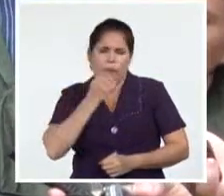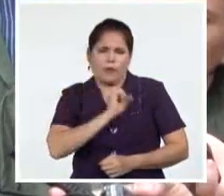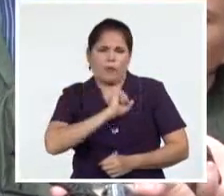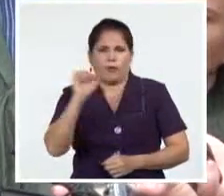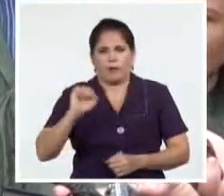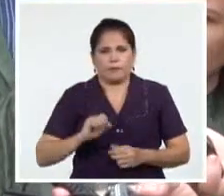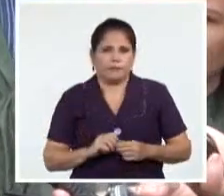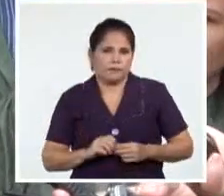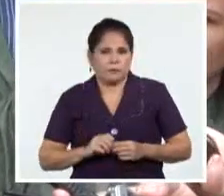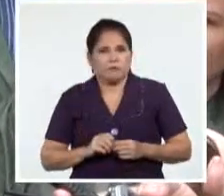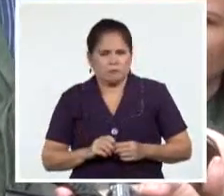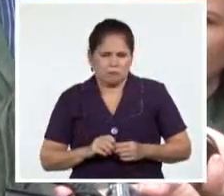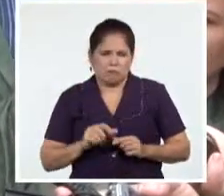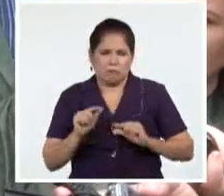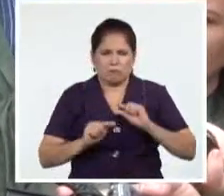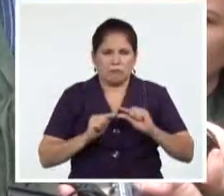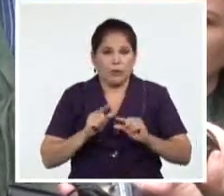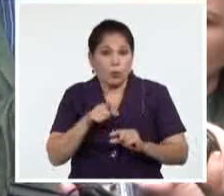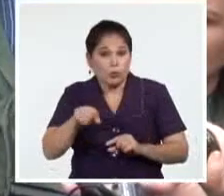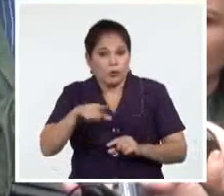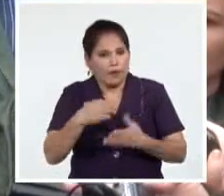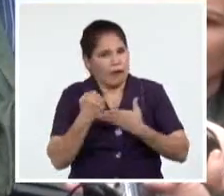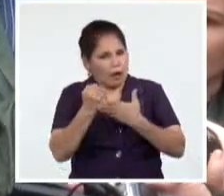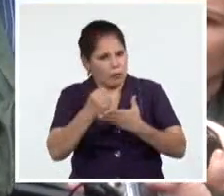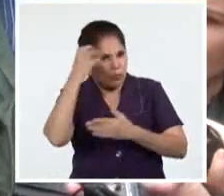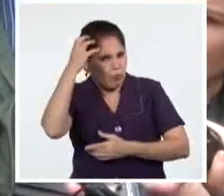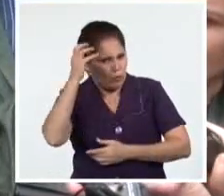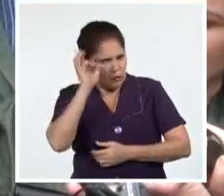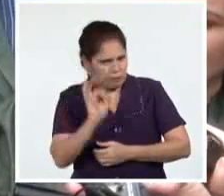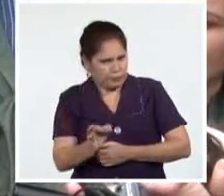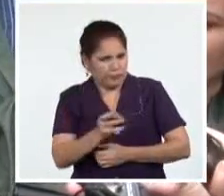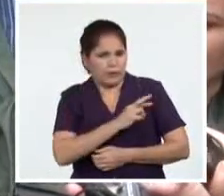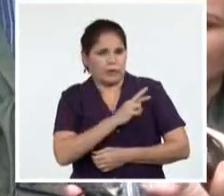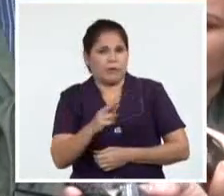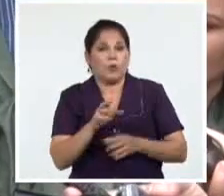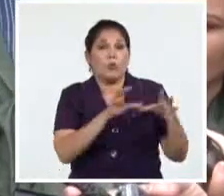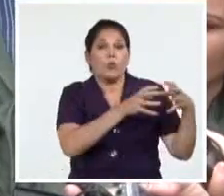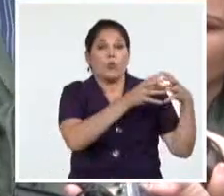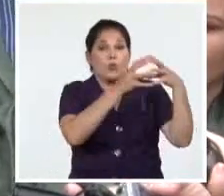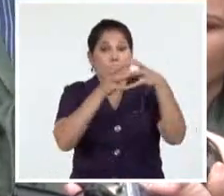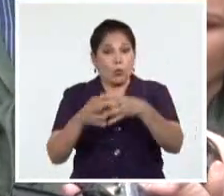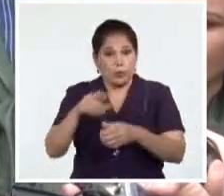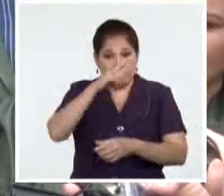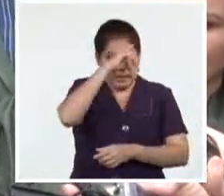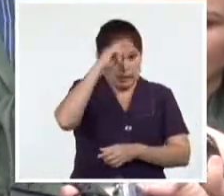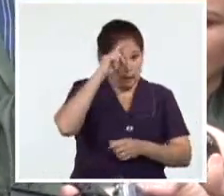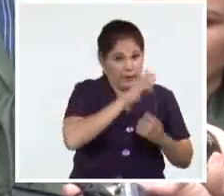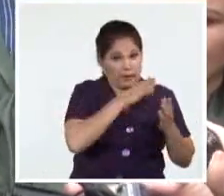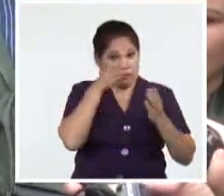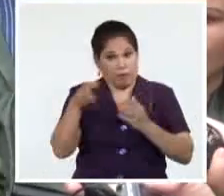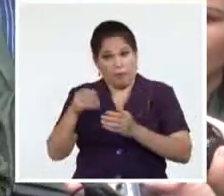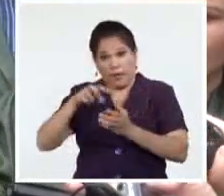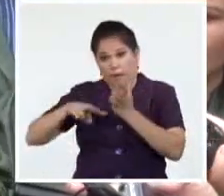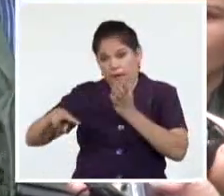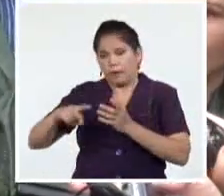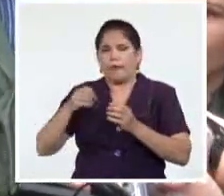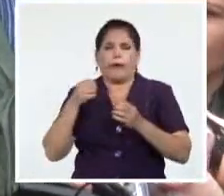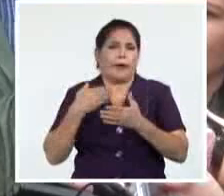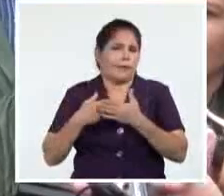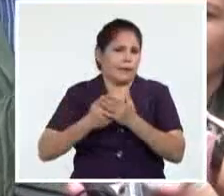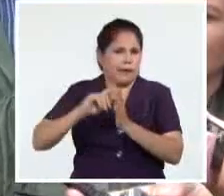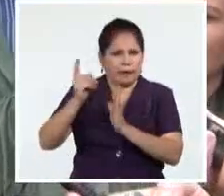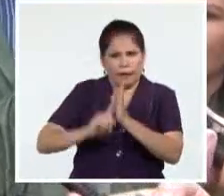y lo vamos a hacer y van a tener todo el apoyo del país y hay brigadas que hoy estaban saliendo de provincias eléctricas de